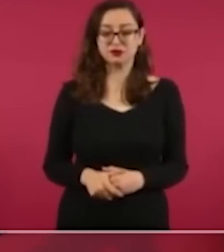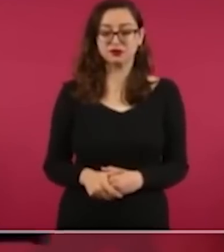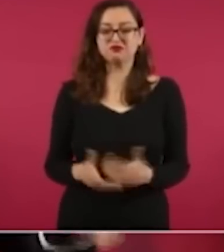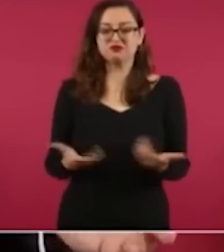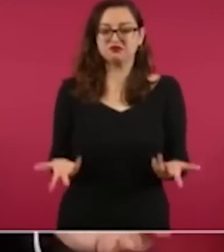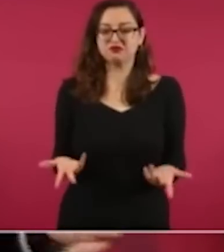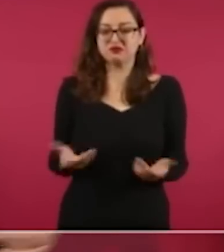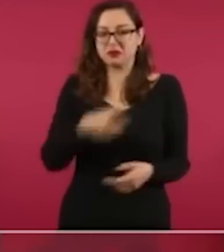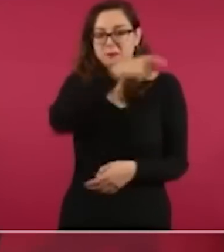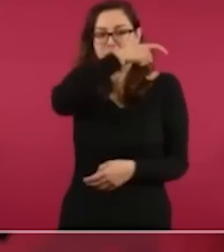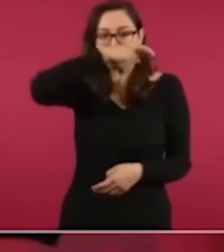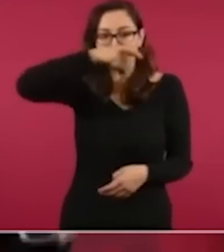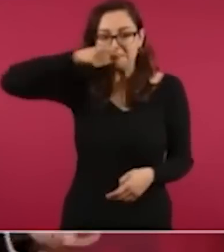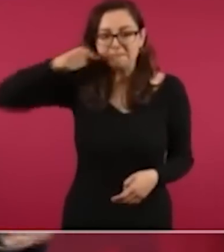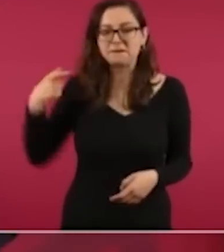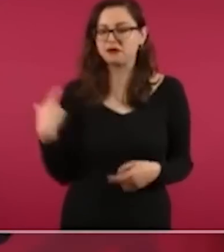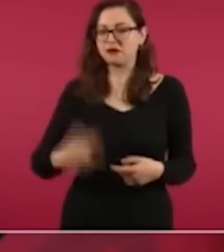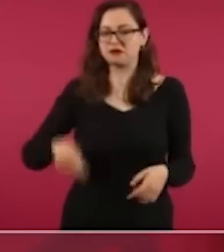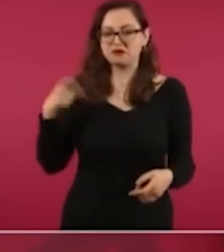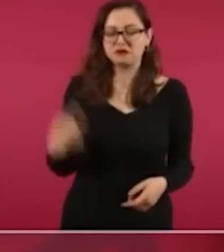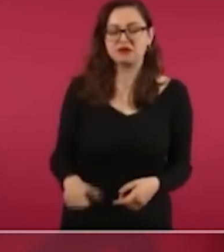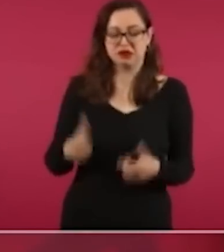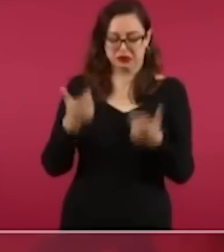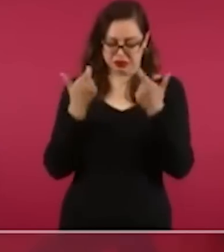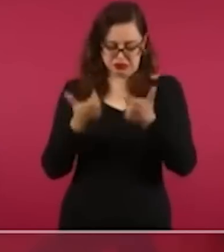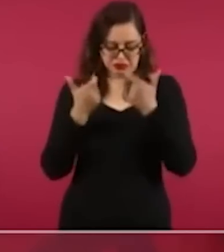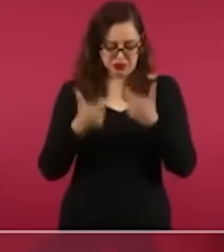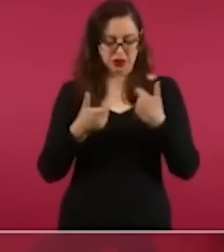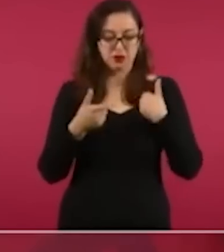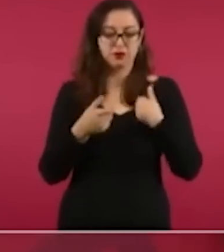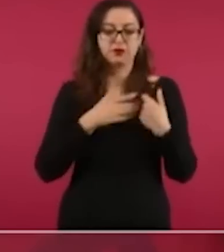por el dinero por lo material